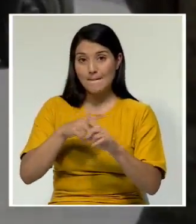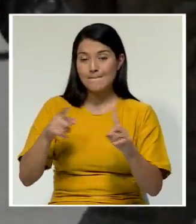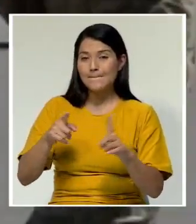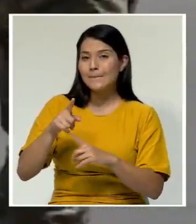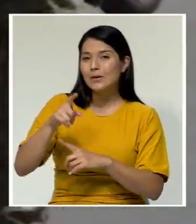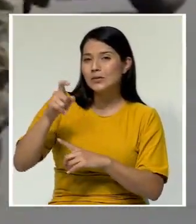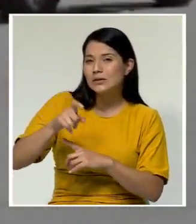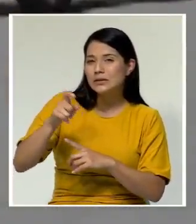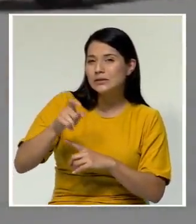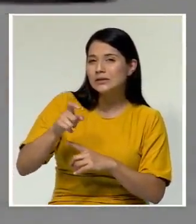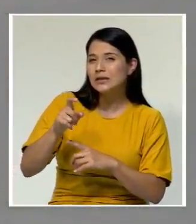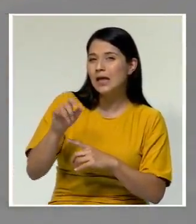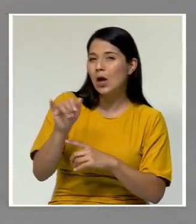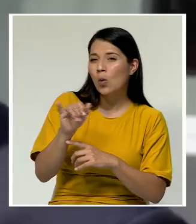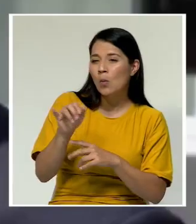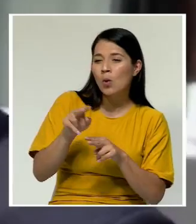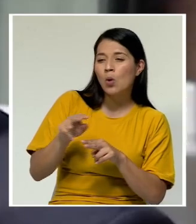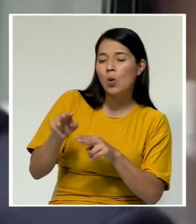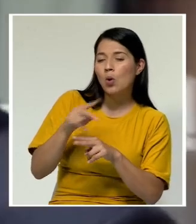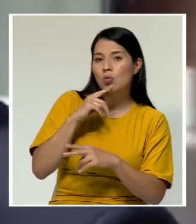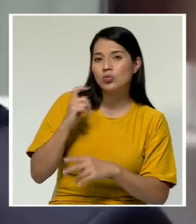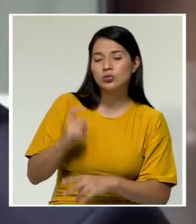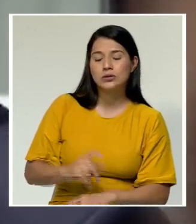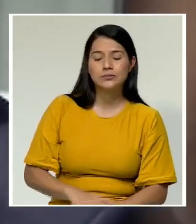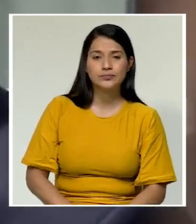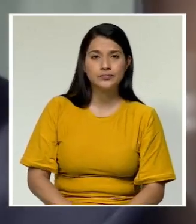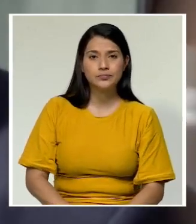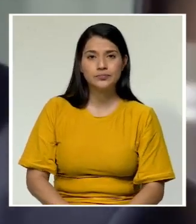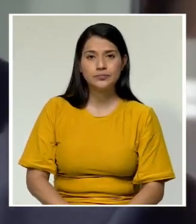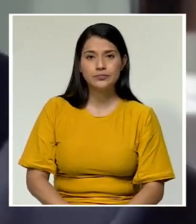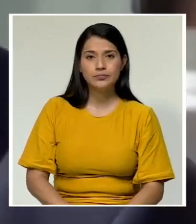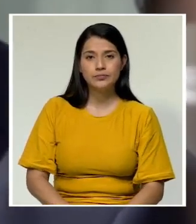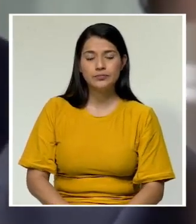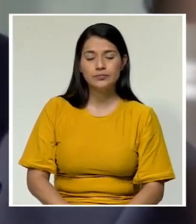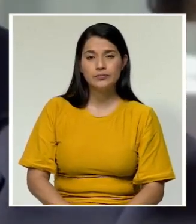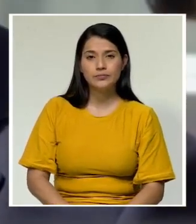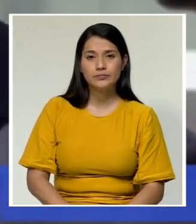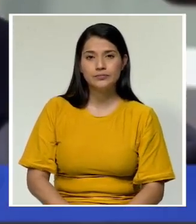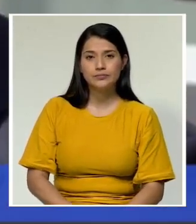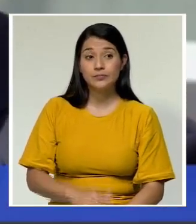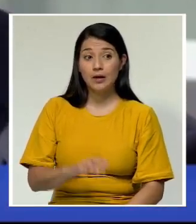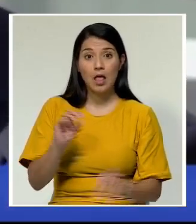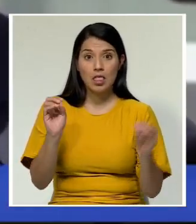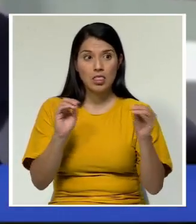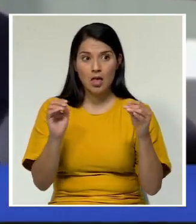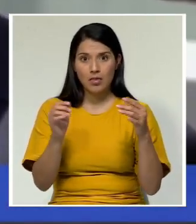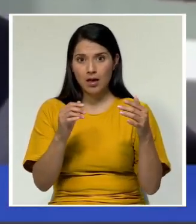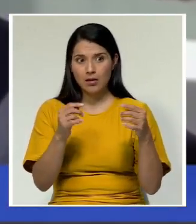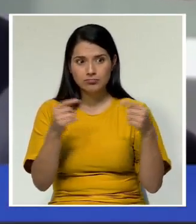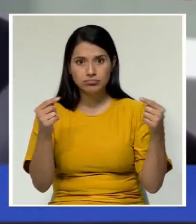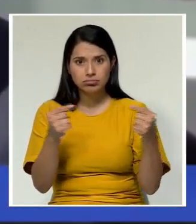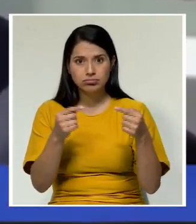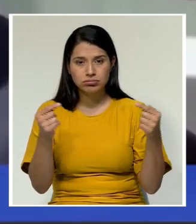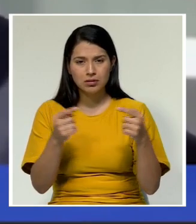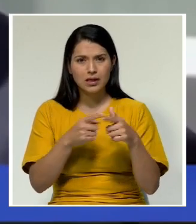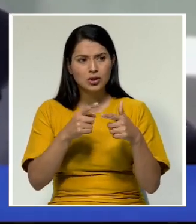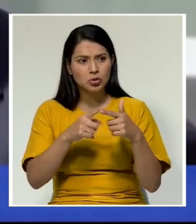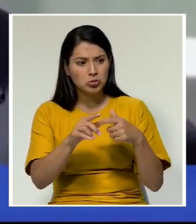otras subvariantes de Omicron, pero los primeros datos sugieren que la vacunación sigue protegiendo contra las enfermedades graves y las